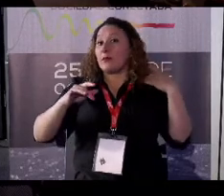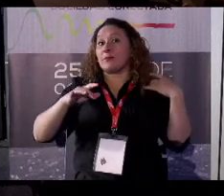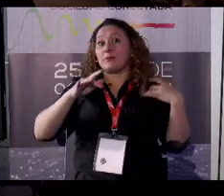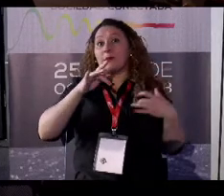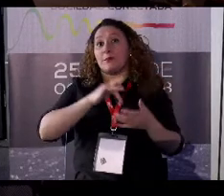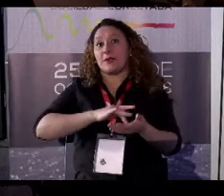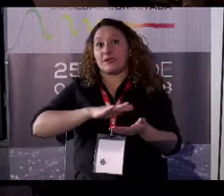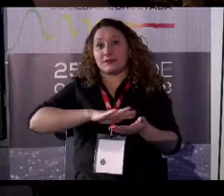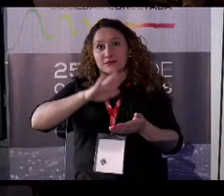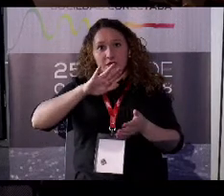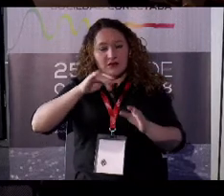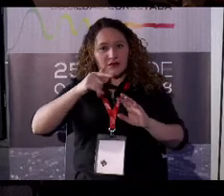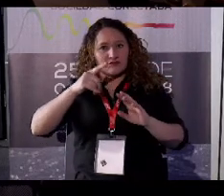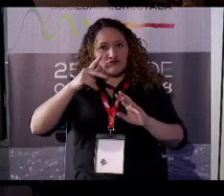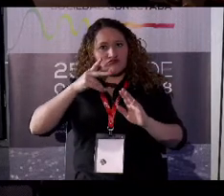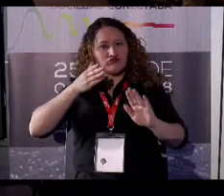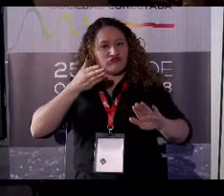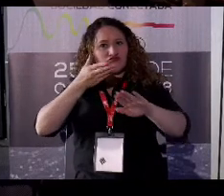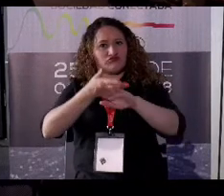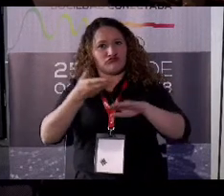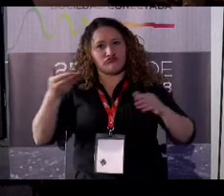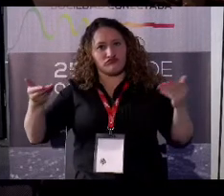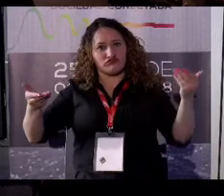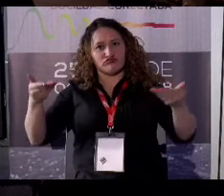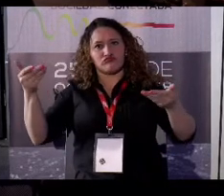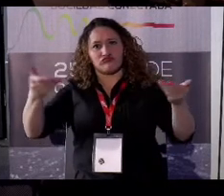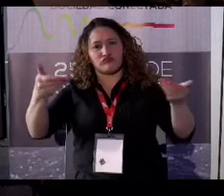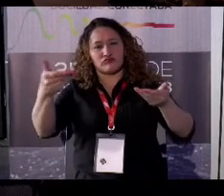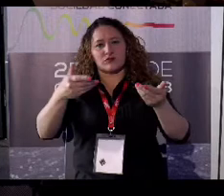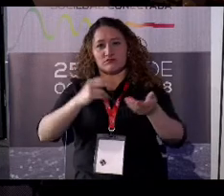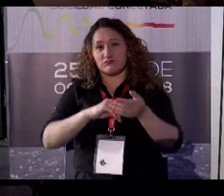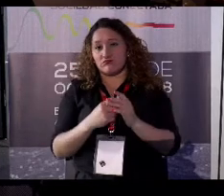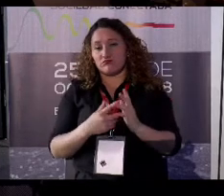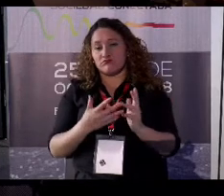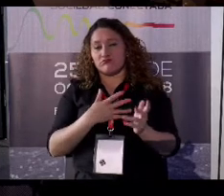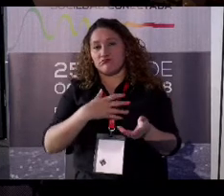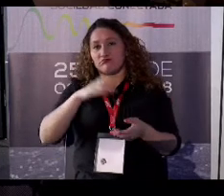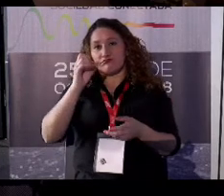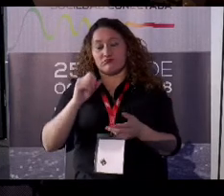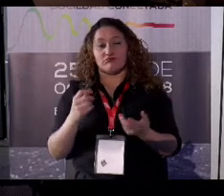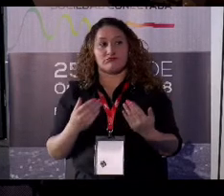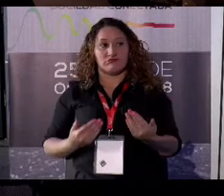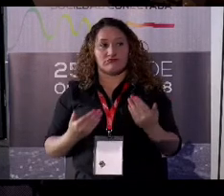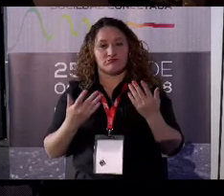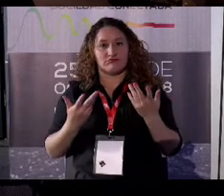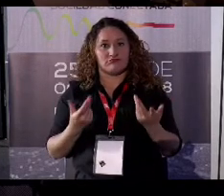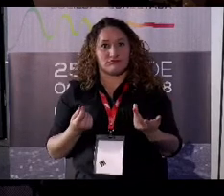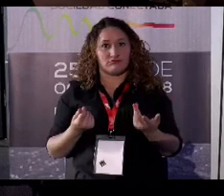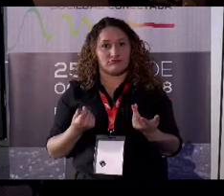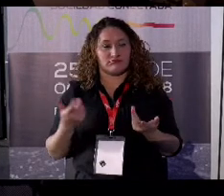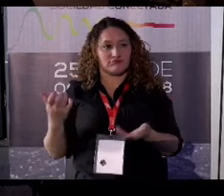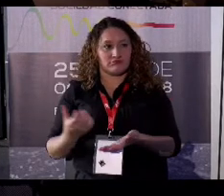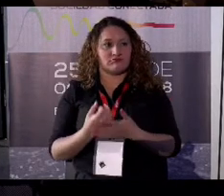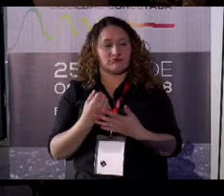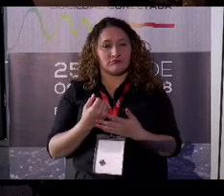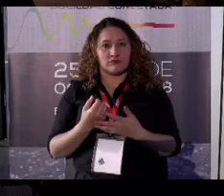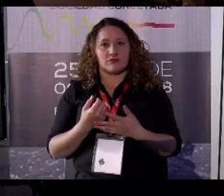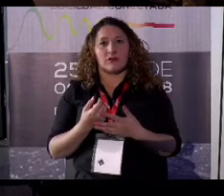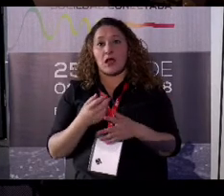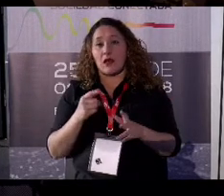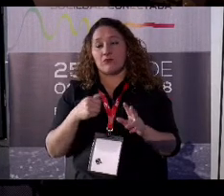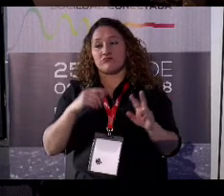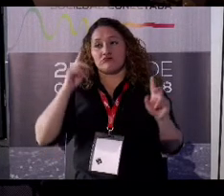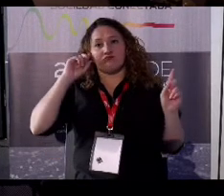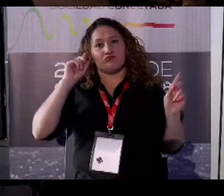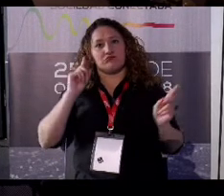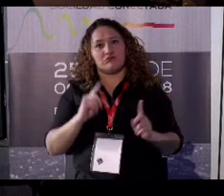racionales, entonces se puede deducir que buscan su máximo beneficio. Y si eso es cierto, uno puede concluir